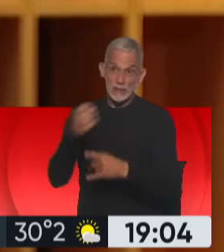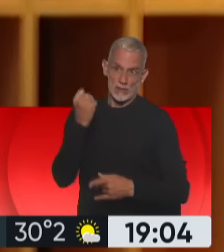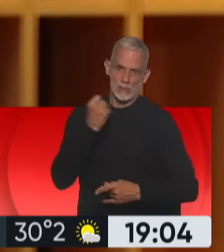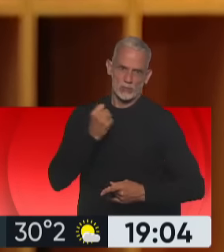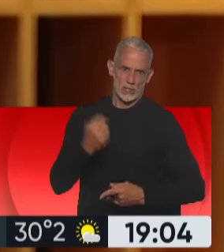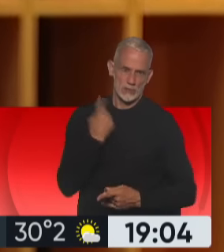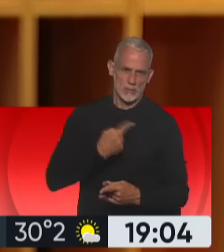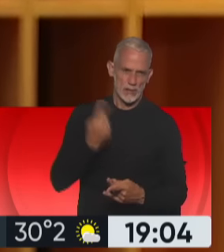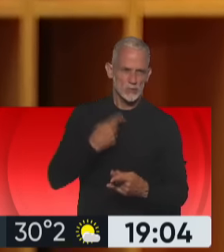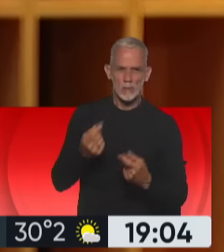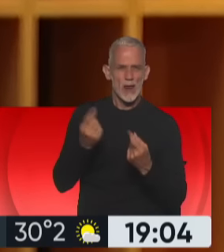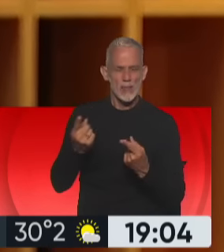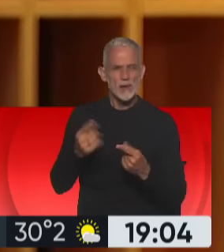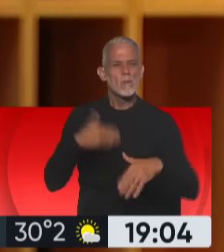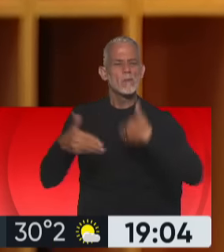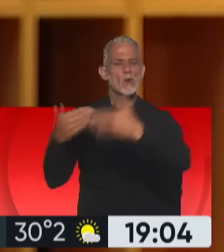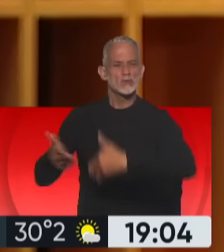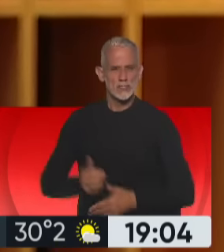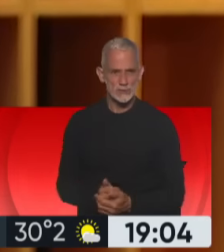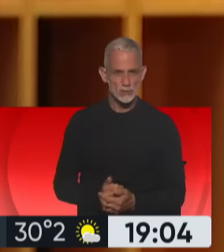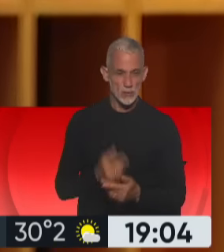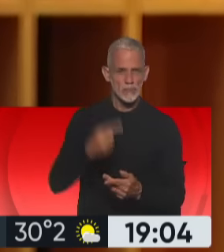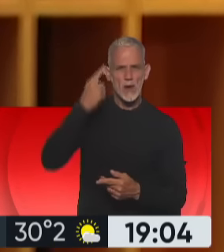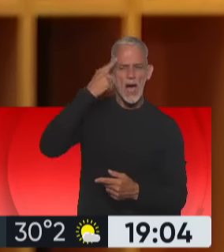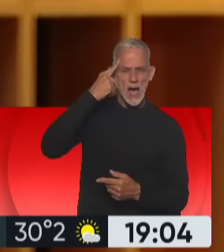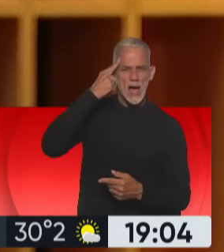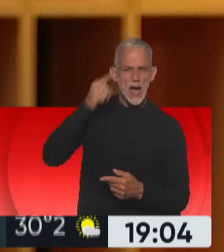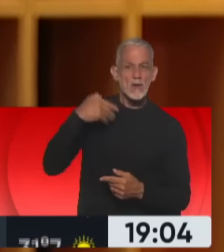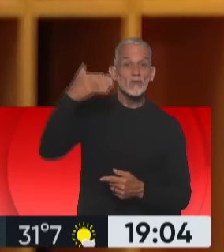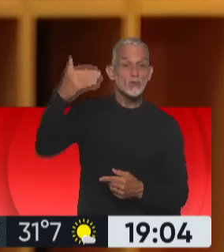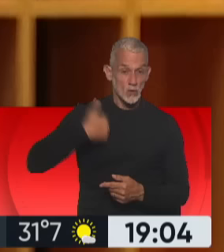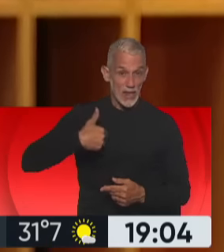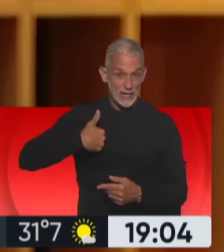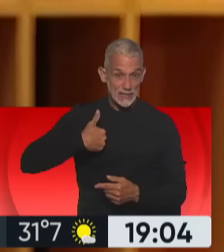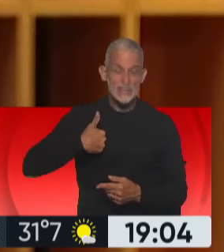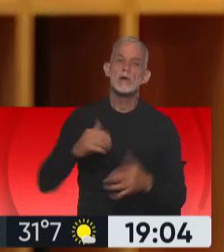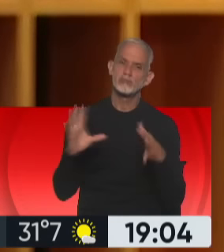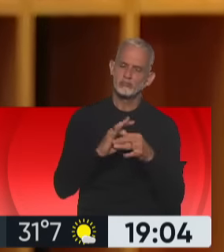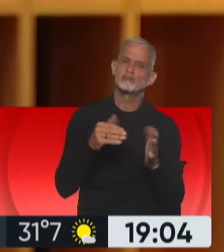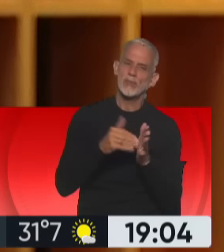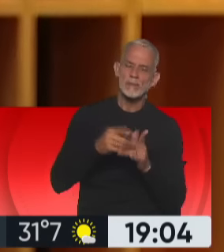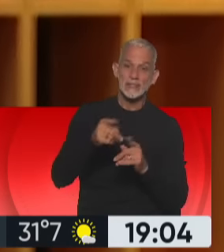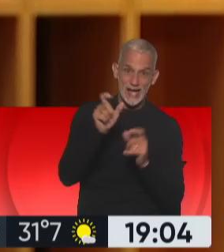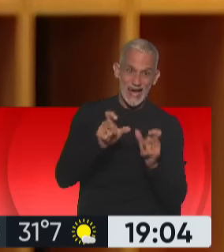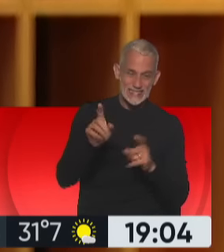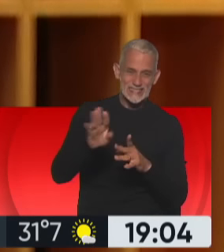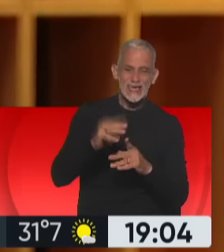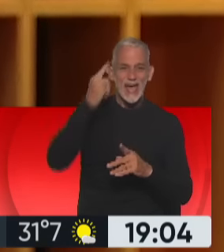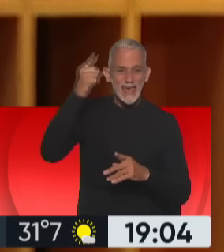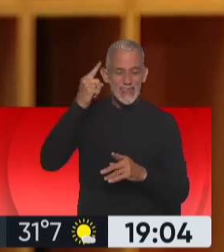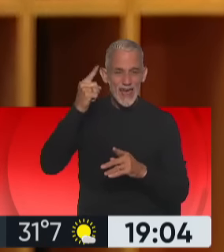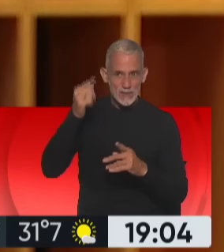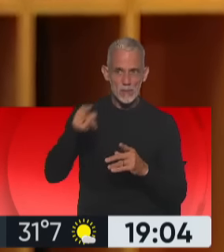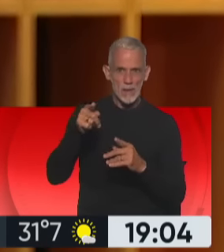para fortalecer este proceso, porque la credibilidad y el futuro de la Argentina dependen de que esas ideas no vuelvan a conquistar